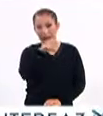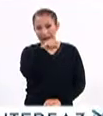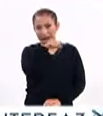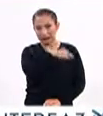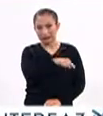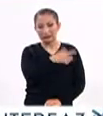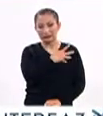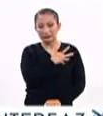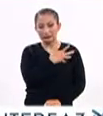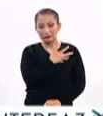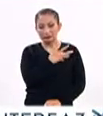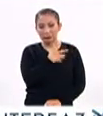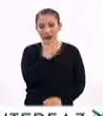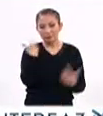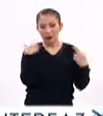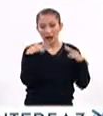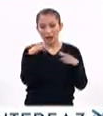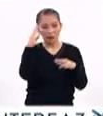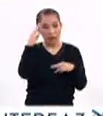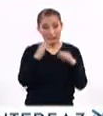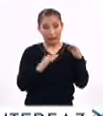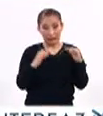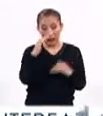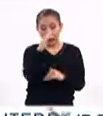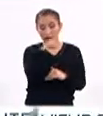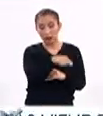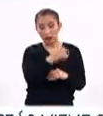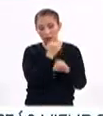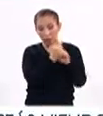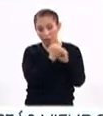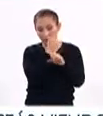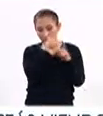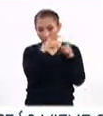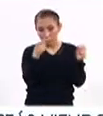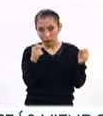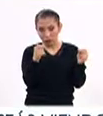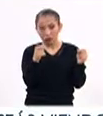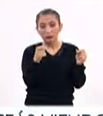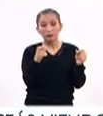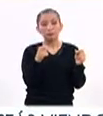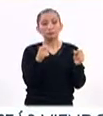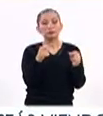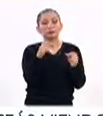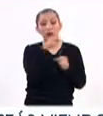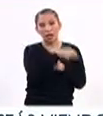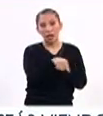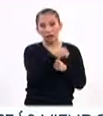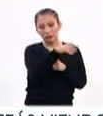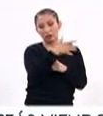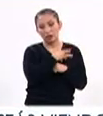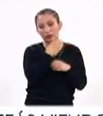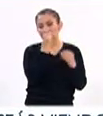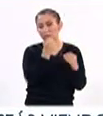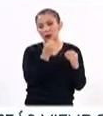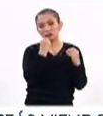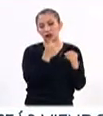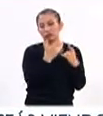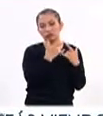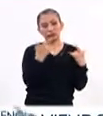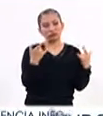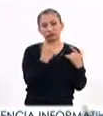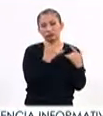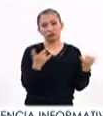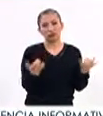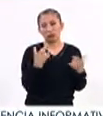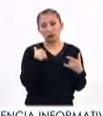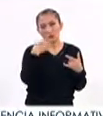Sí, tiene maestría sobre estudios Japón. Entonces, ellos tienen muchas historias. Yo